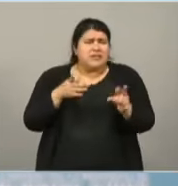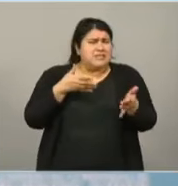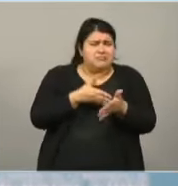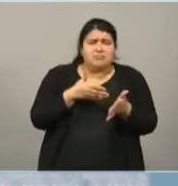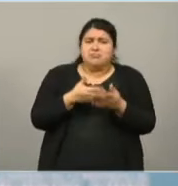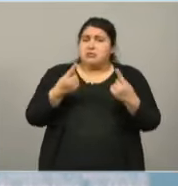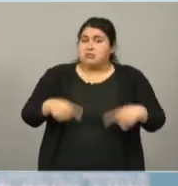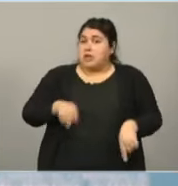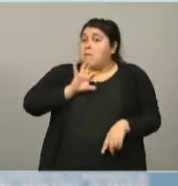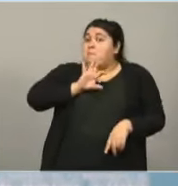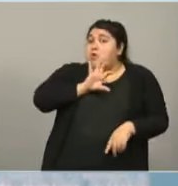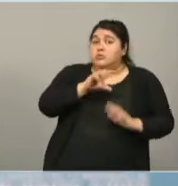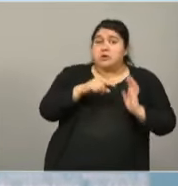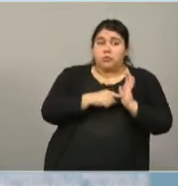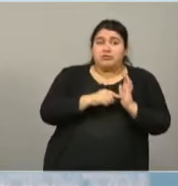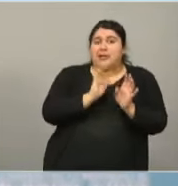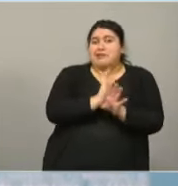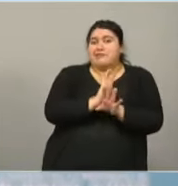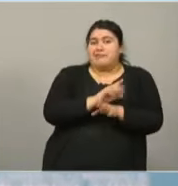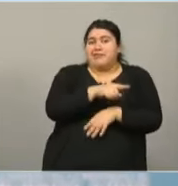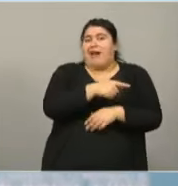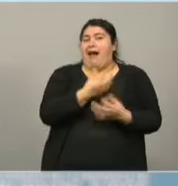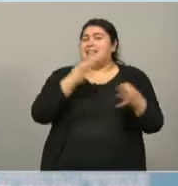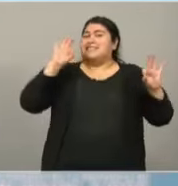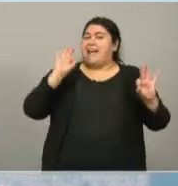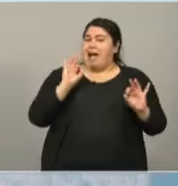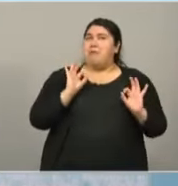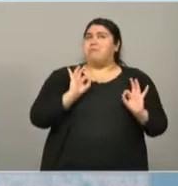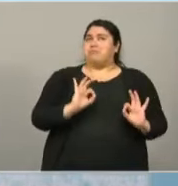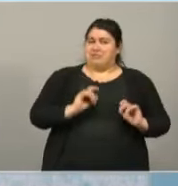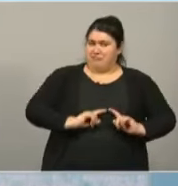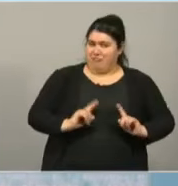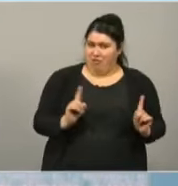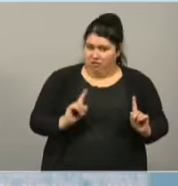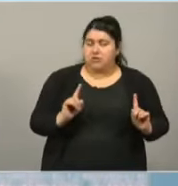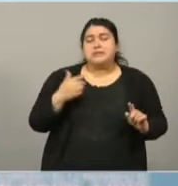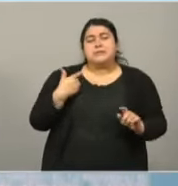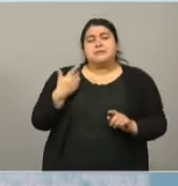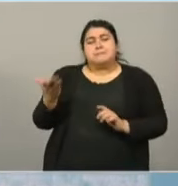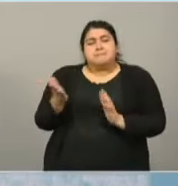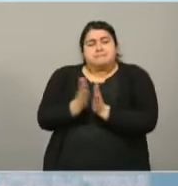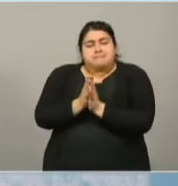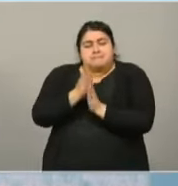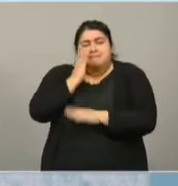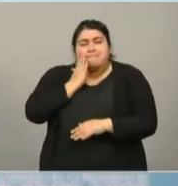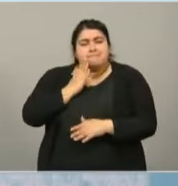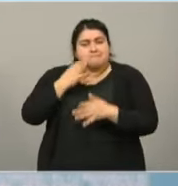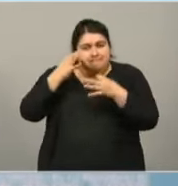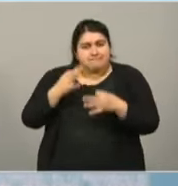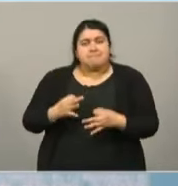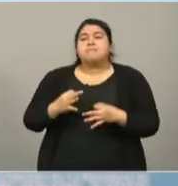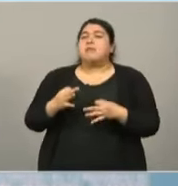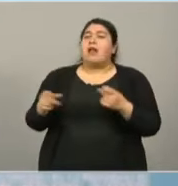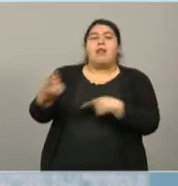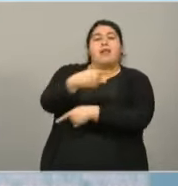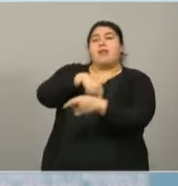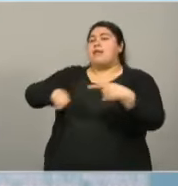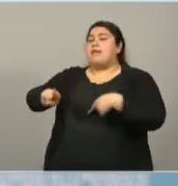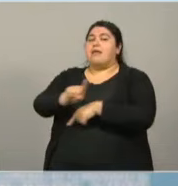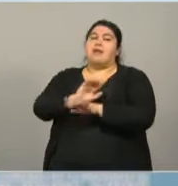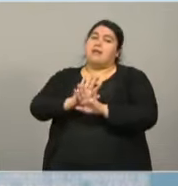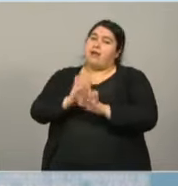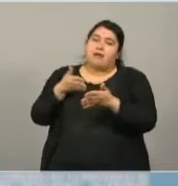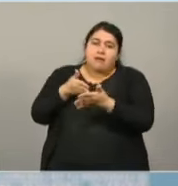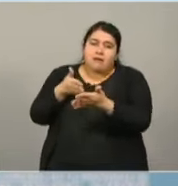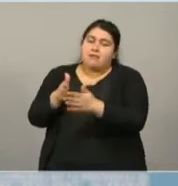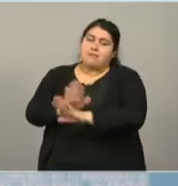Buenos Aires no está exenta a esa situación así que eh pido encarecidamente que dejemos de dar vueltas burocráticas